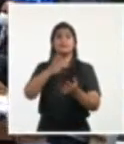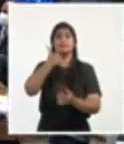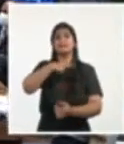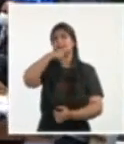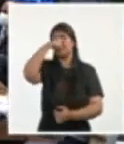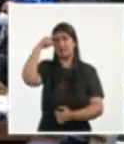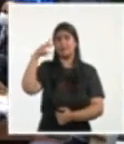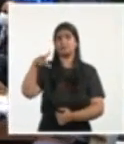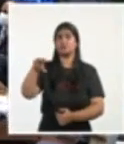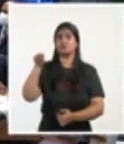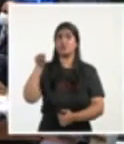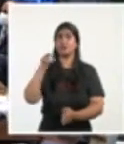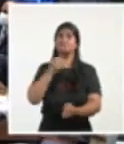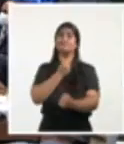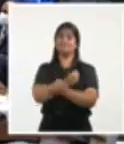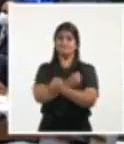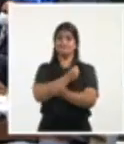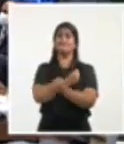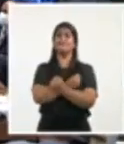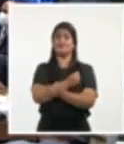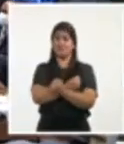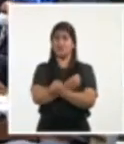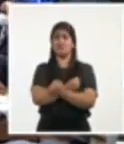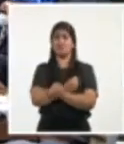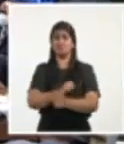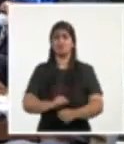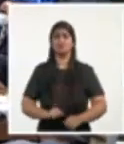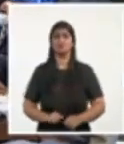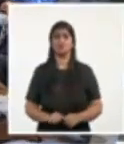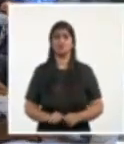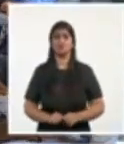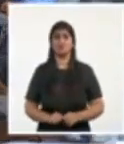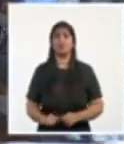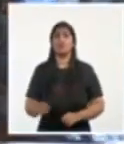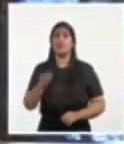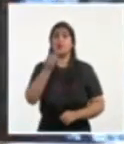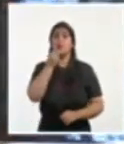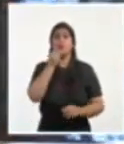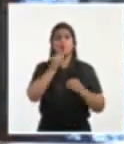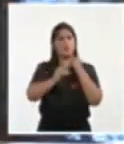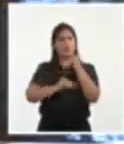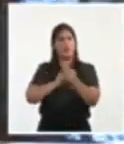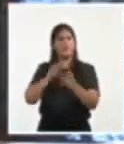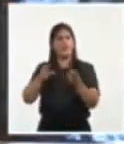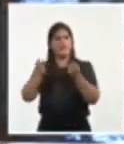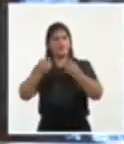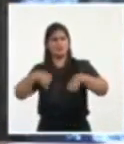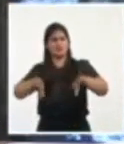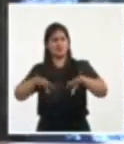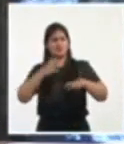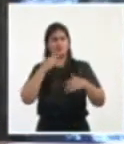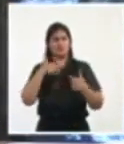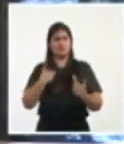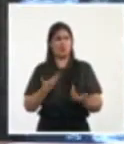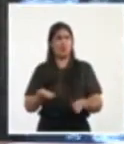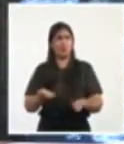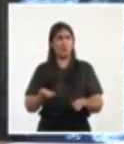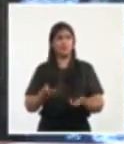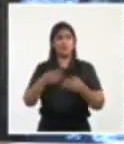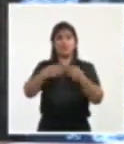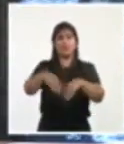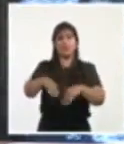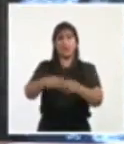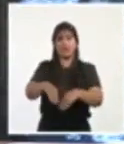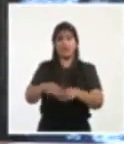ese comportamiento podemos cambiarlo si ayudamos a nuestras vacunas con la disminución de la movilidad que garantice el distanciamiento y